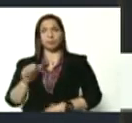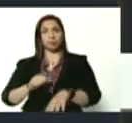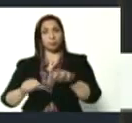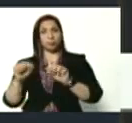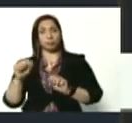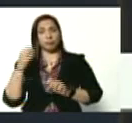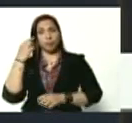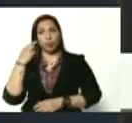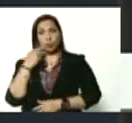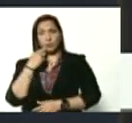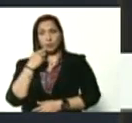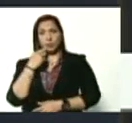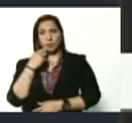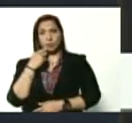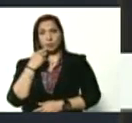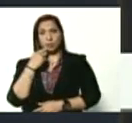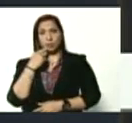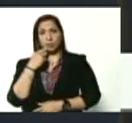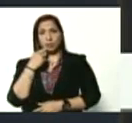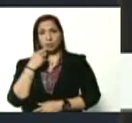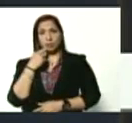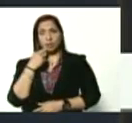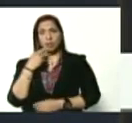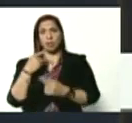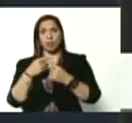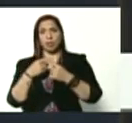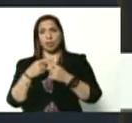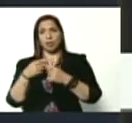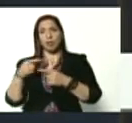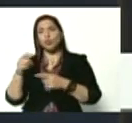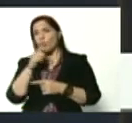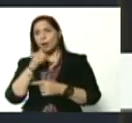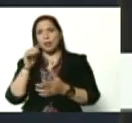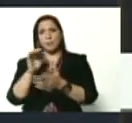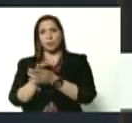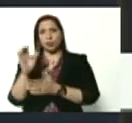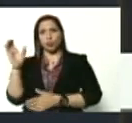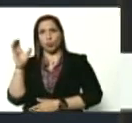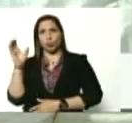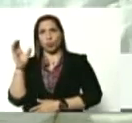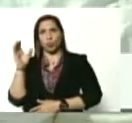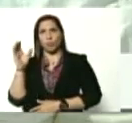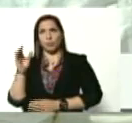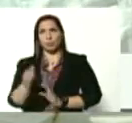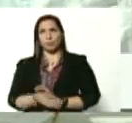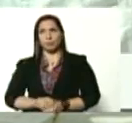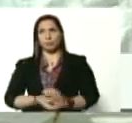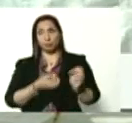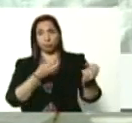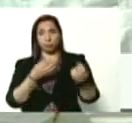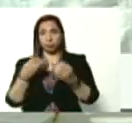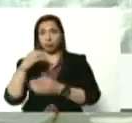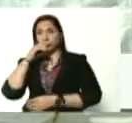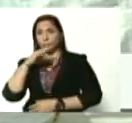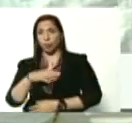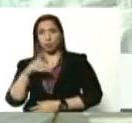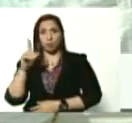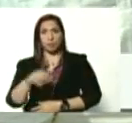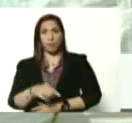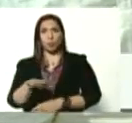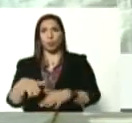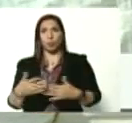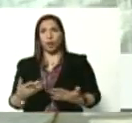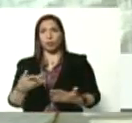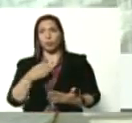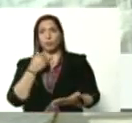a bolívar de los santanderistas y de santander a todo trance cuenta la historia inclusive que cuando iban a